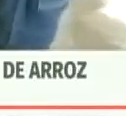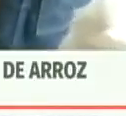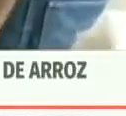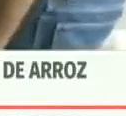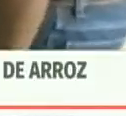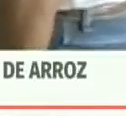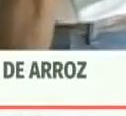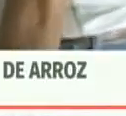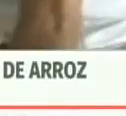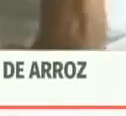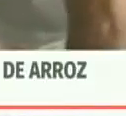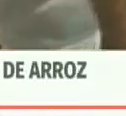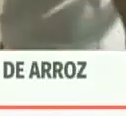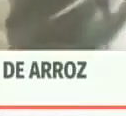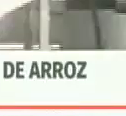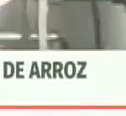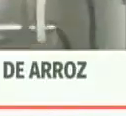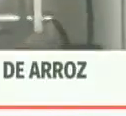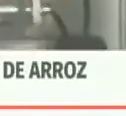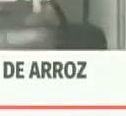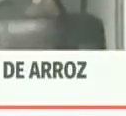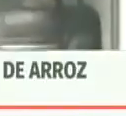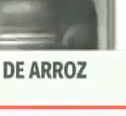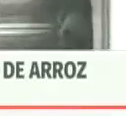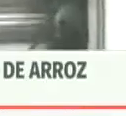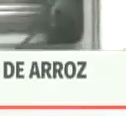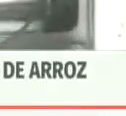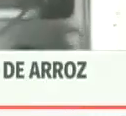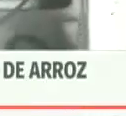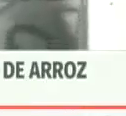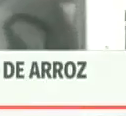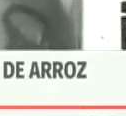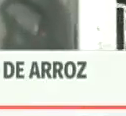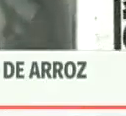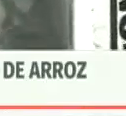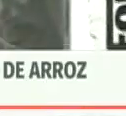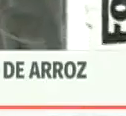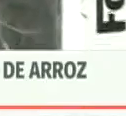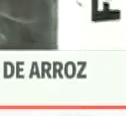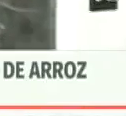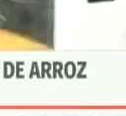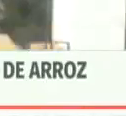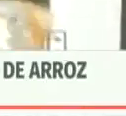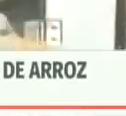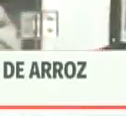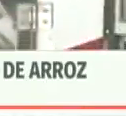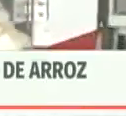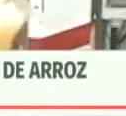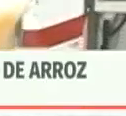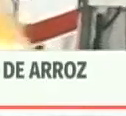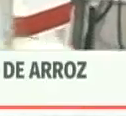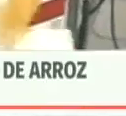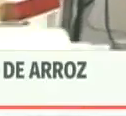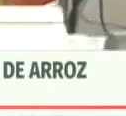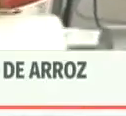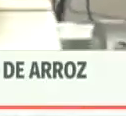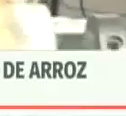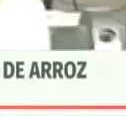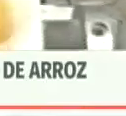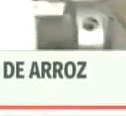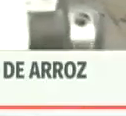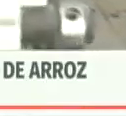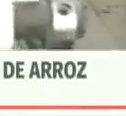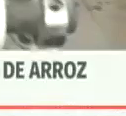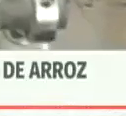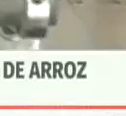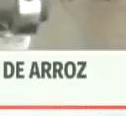de lo que produce esta planta es para ser entregado a nuestro pueblo a través de los CLAC, a través del